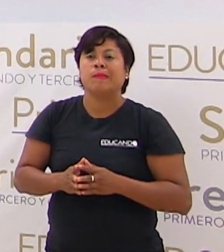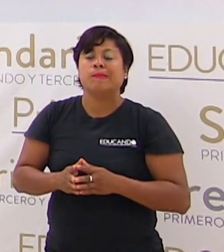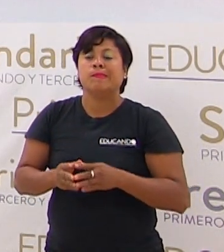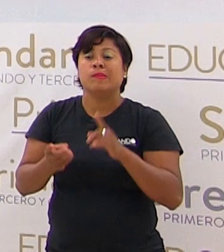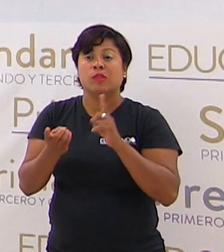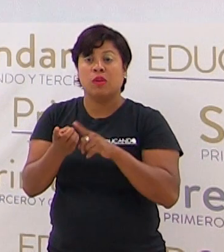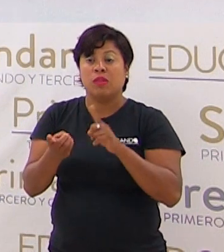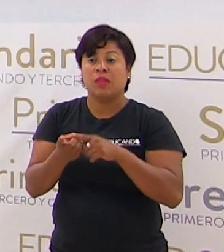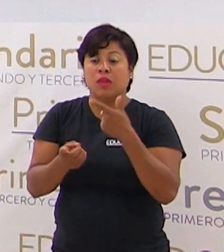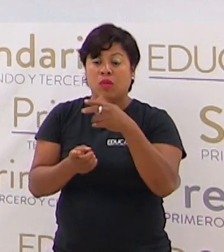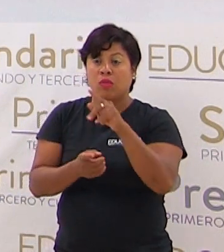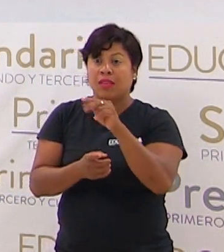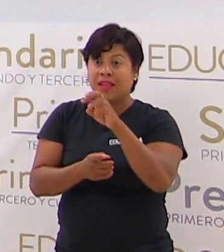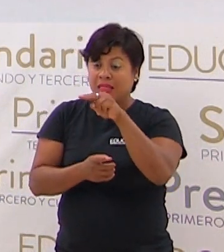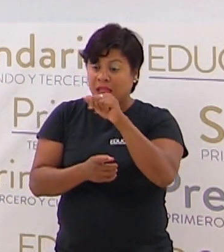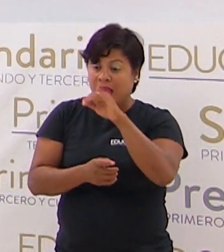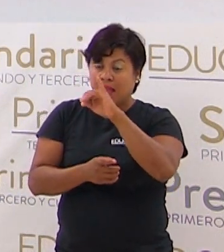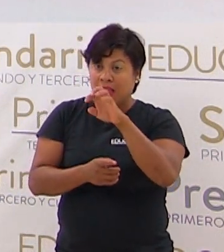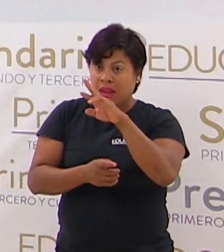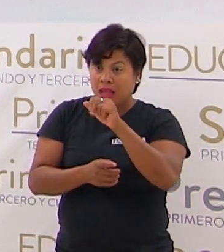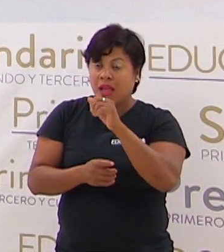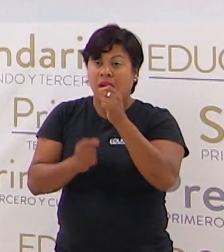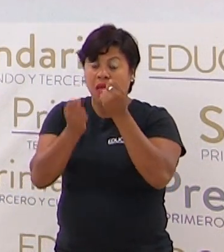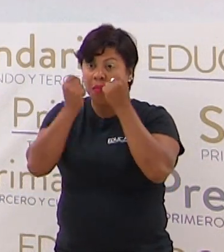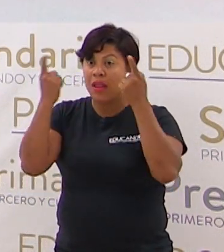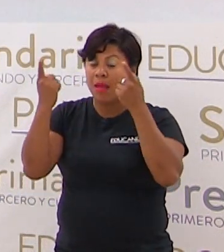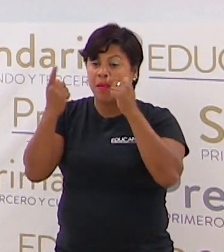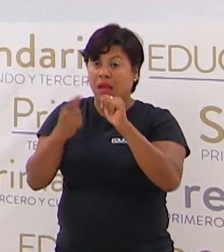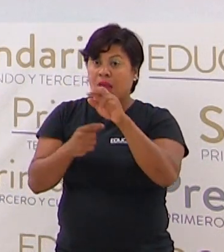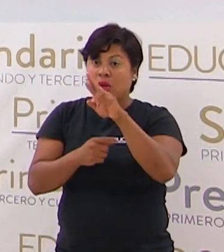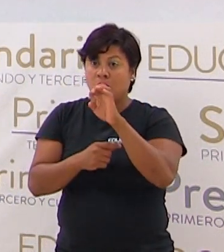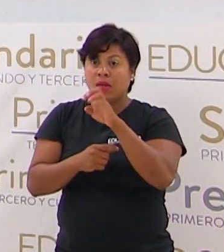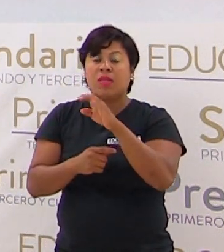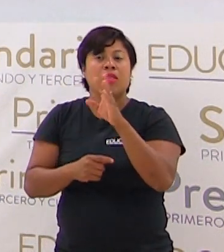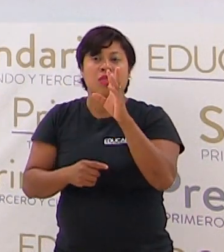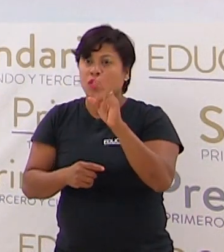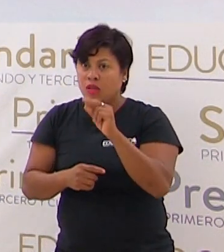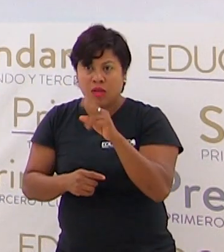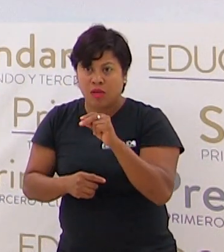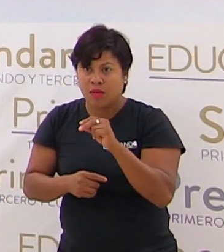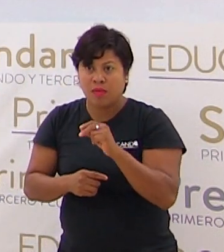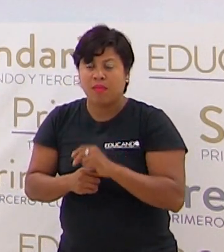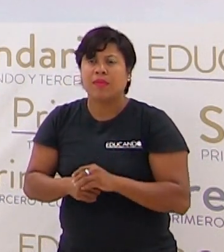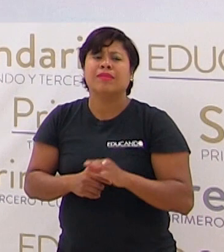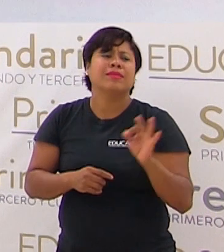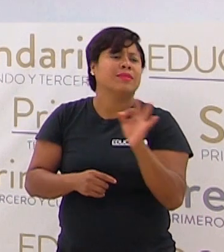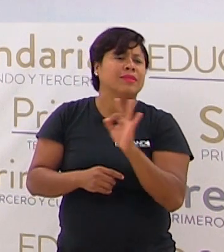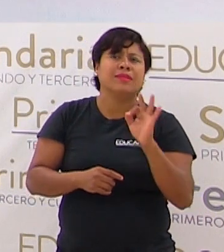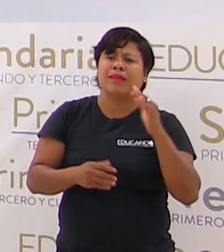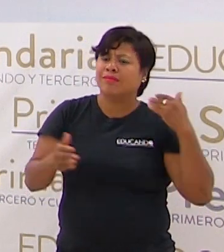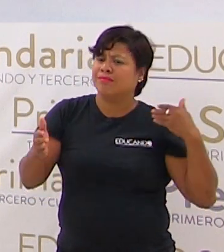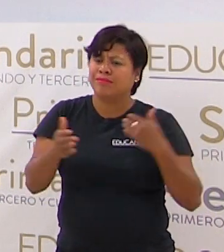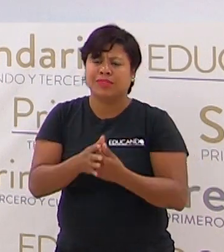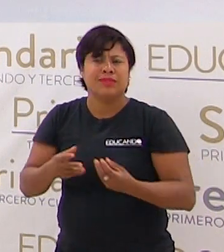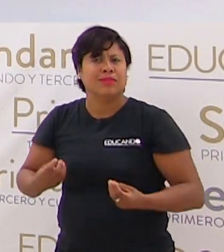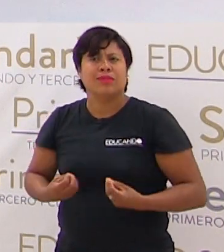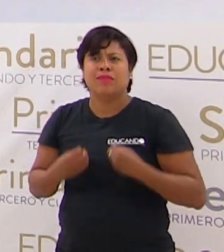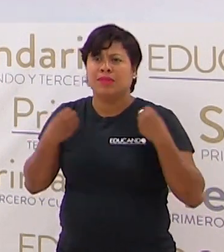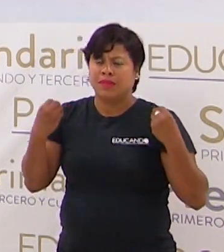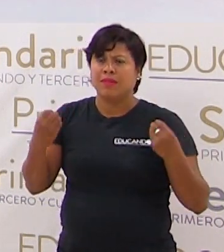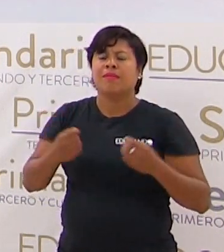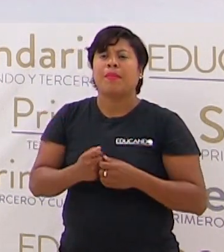tiempo donde Gutiérrez Nájera admiraba a Rubén Darío. ¿Verdad que no? A lo mejor toda su vida lo